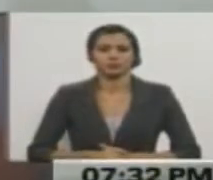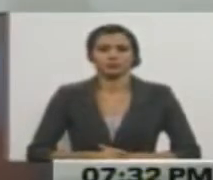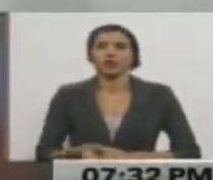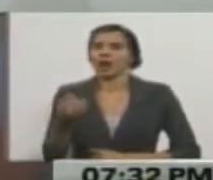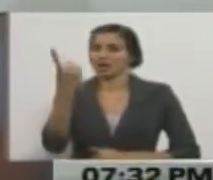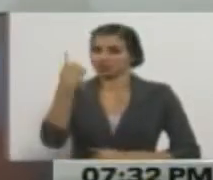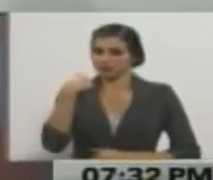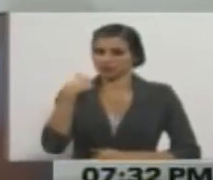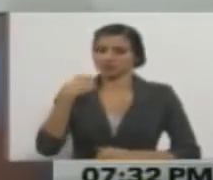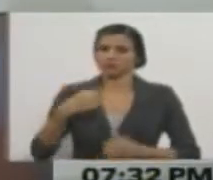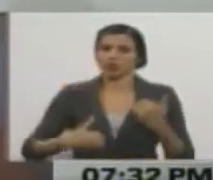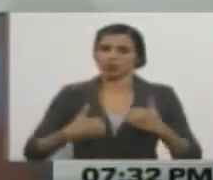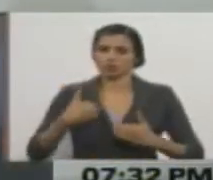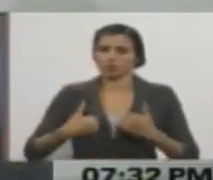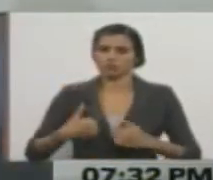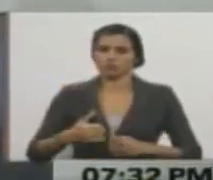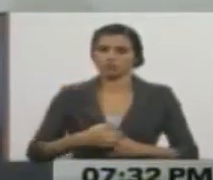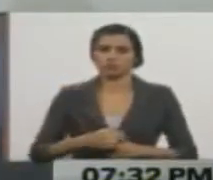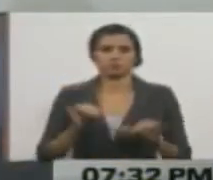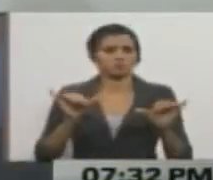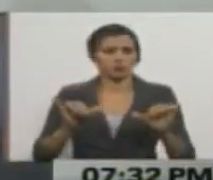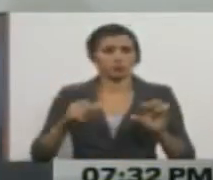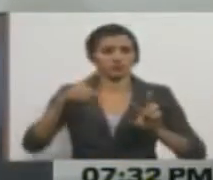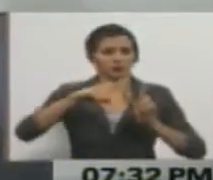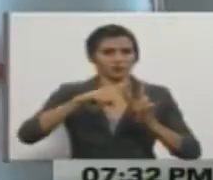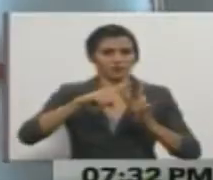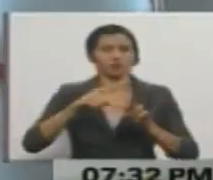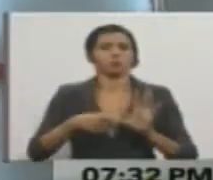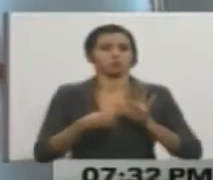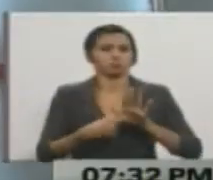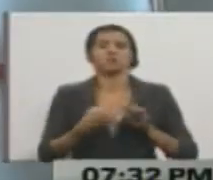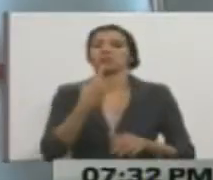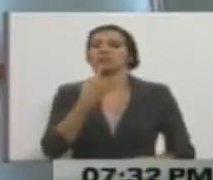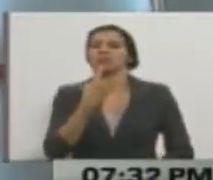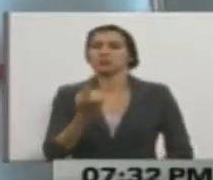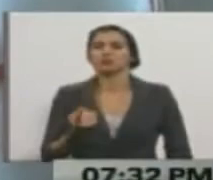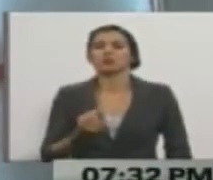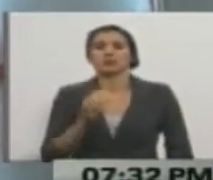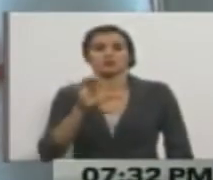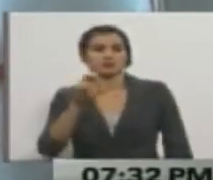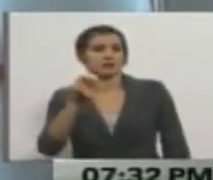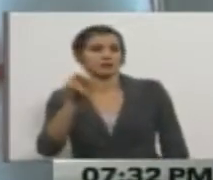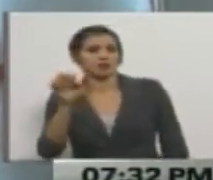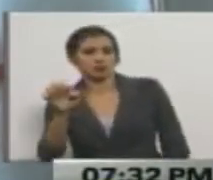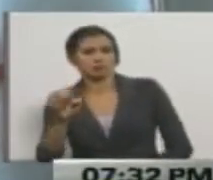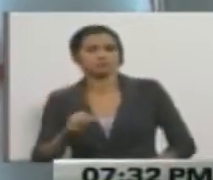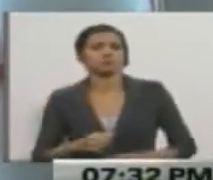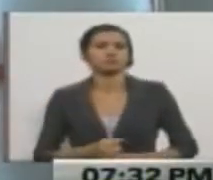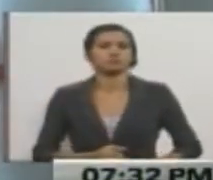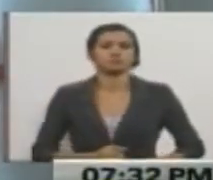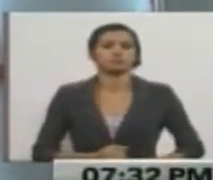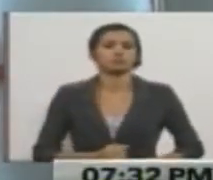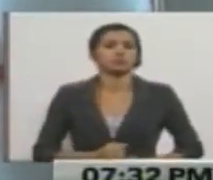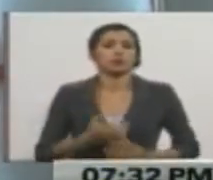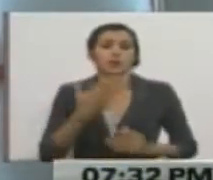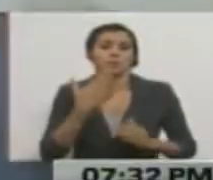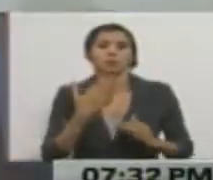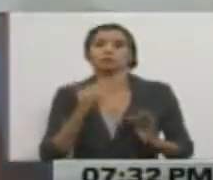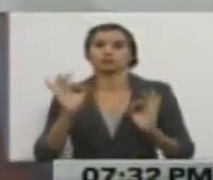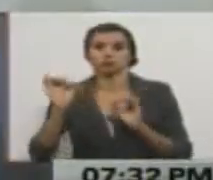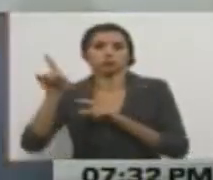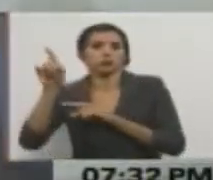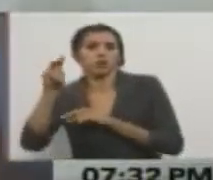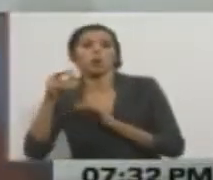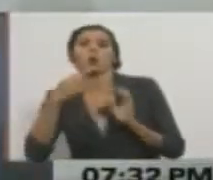ayer, en este mismo canal, señaló que el Consejo Nacional Electoral, cumpliendo con la ley, aprobó